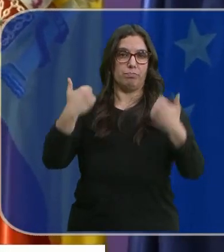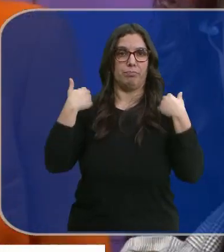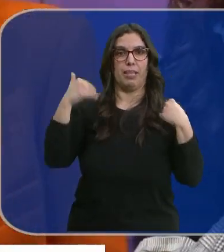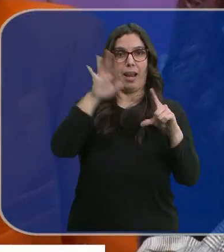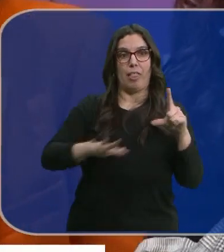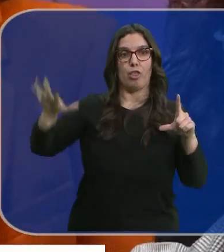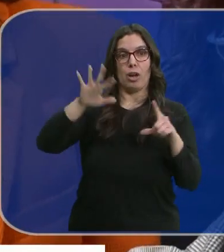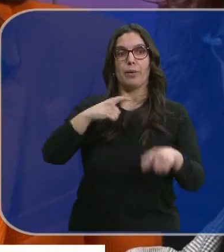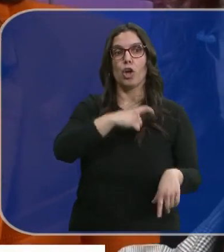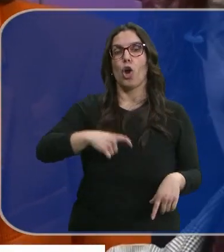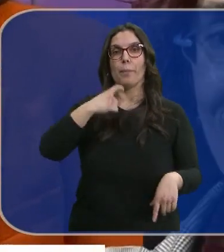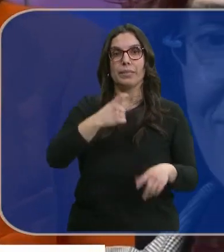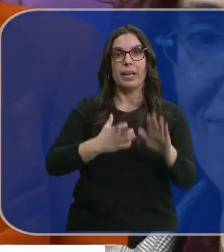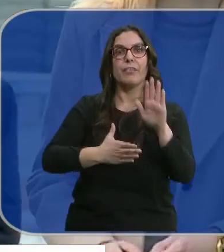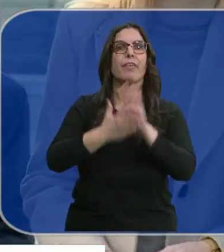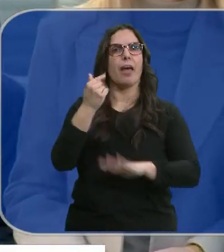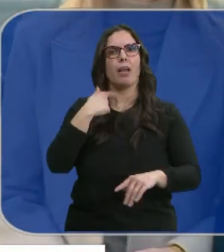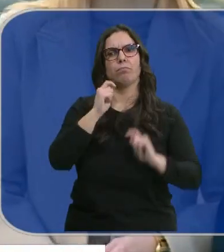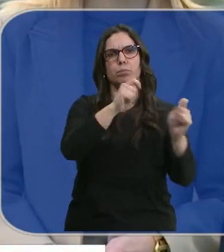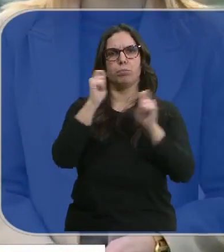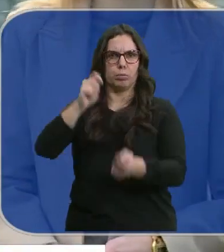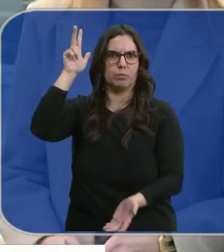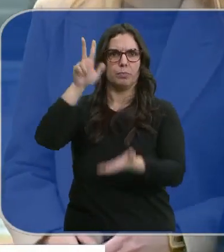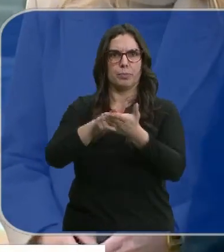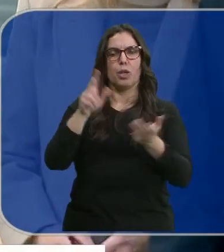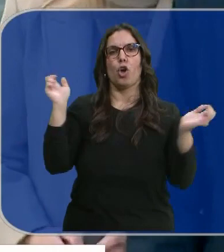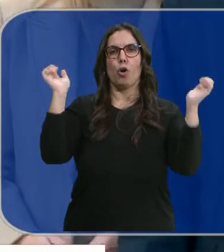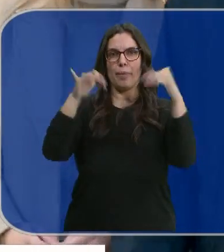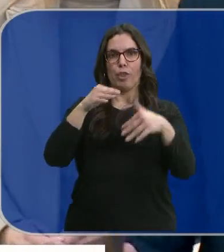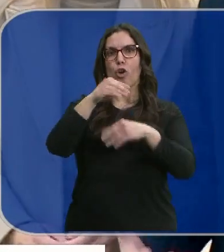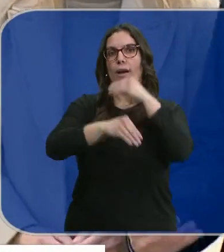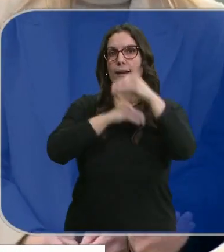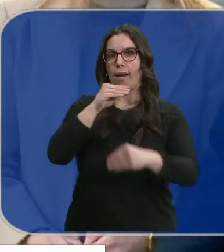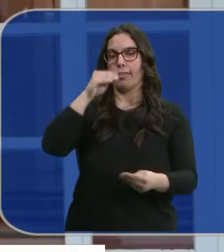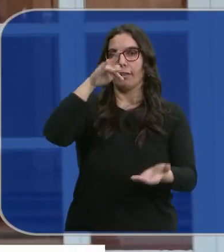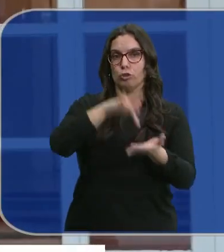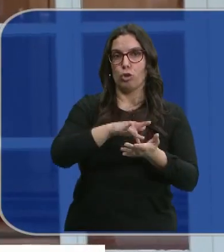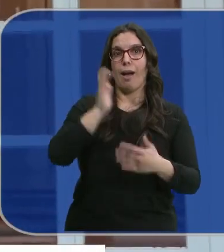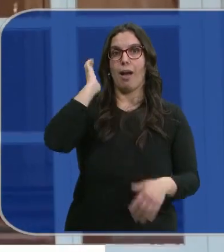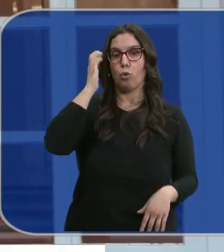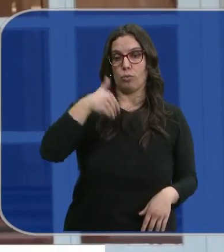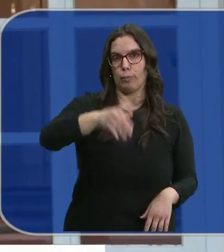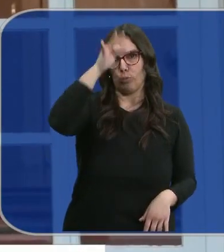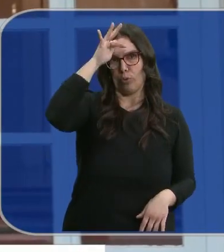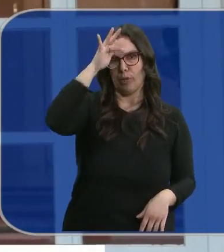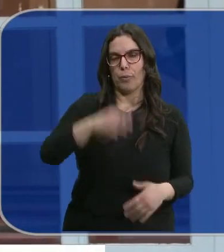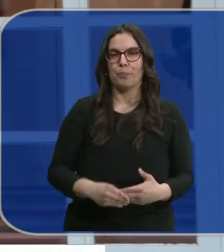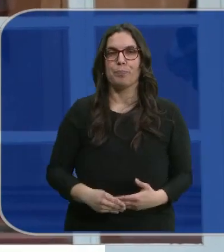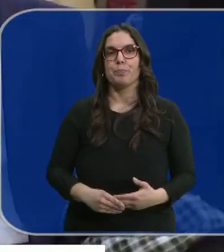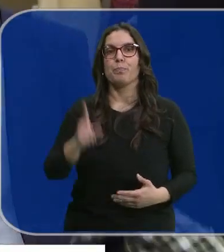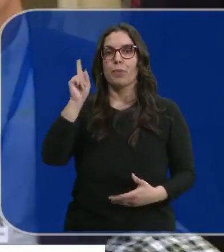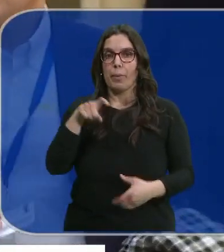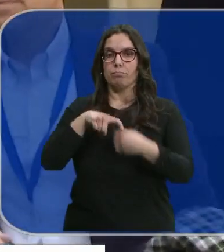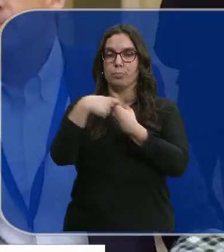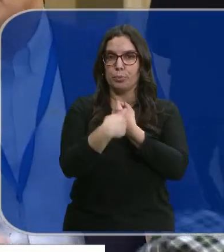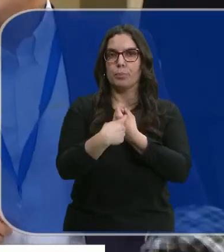El Comité Federal va a ratificar sus nombramientos en la Convención de los Socialistas que se celebra en A Coruña este domingo. También